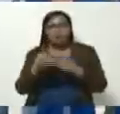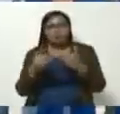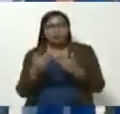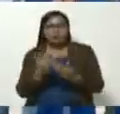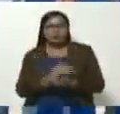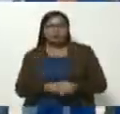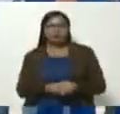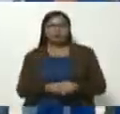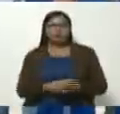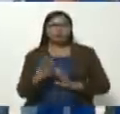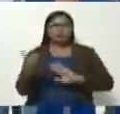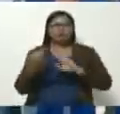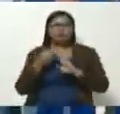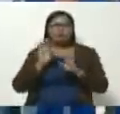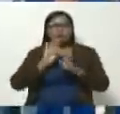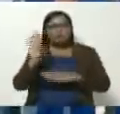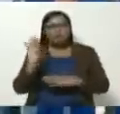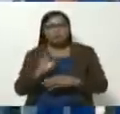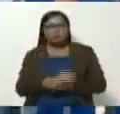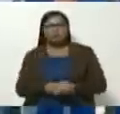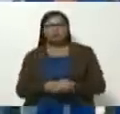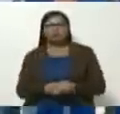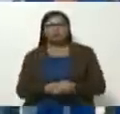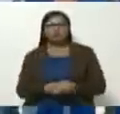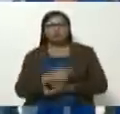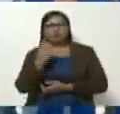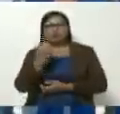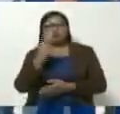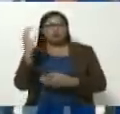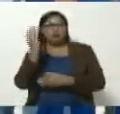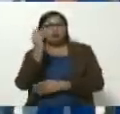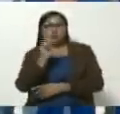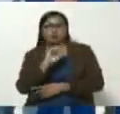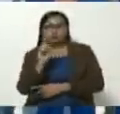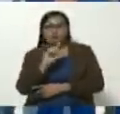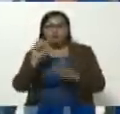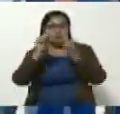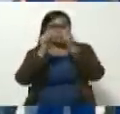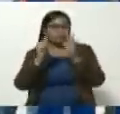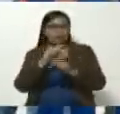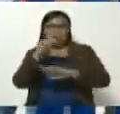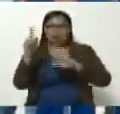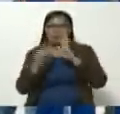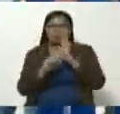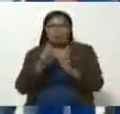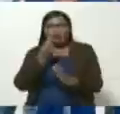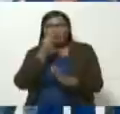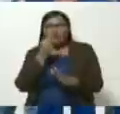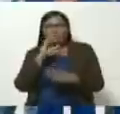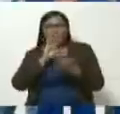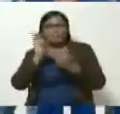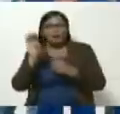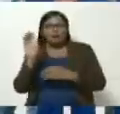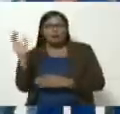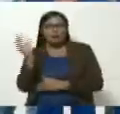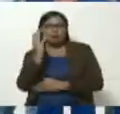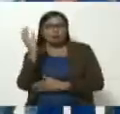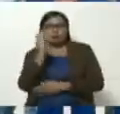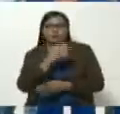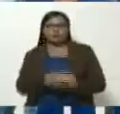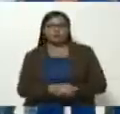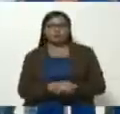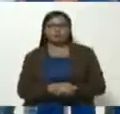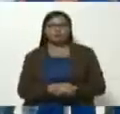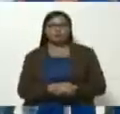un daño al patrimonio, no nada más colombiano, al sistema alimenticio del país colombiano. Creo